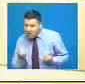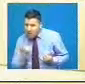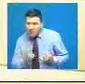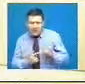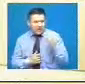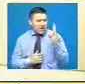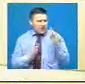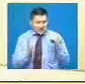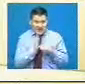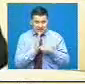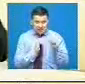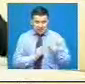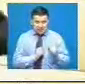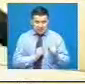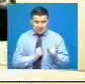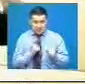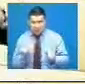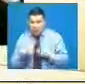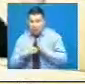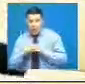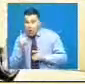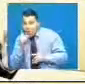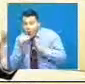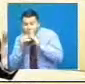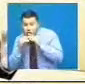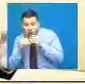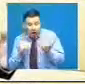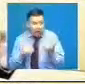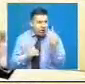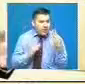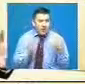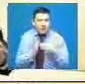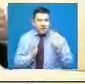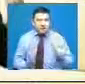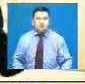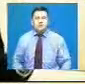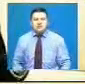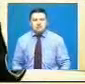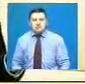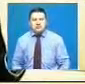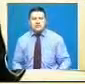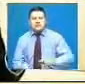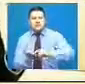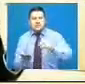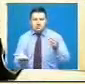3.000 pesos por dólar, está dentro de lo que se podría considerar el equilibrio.